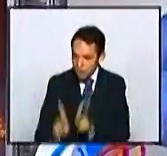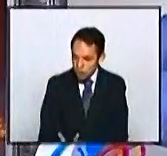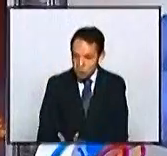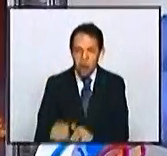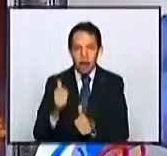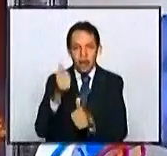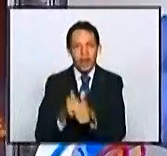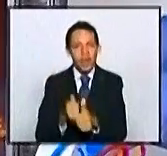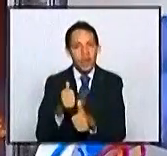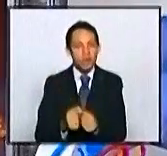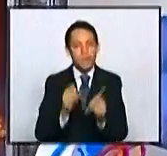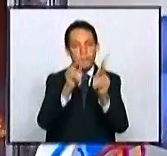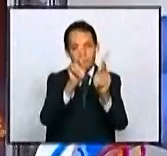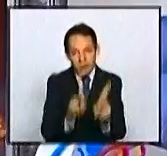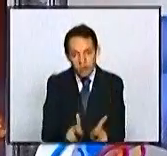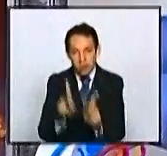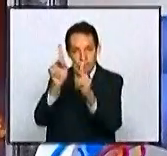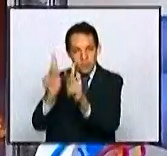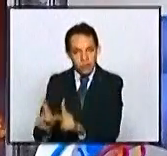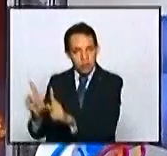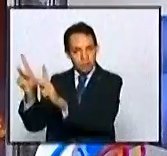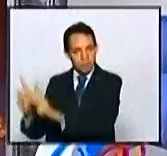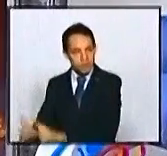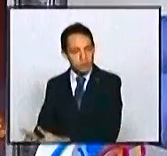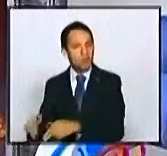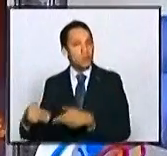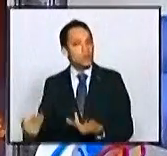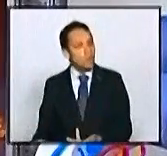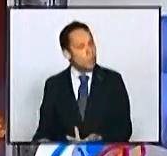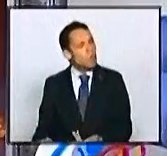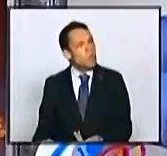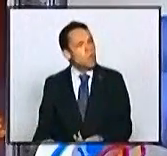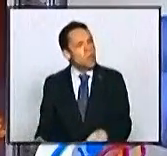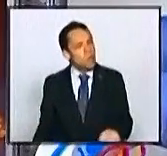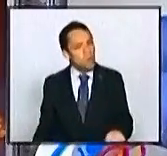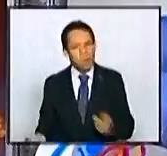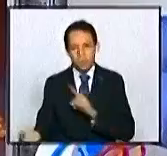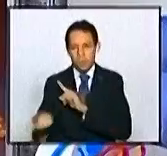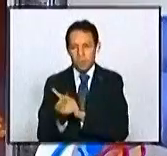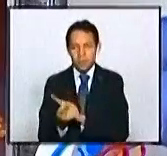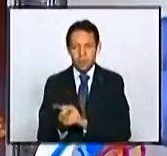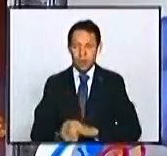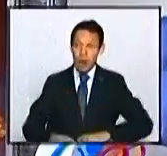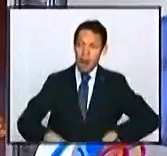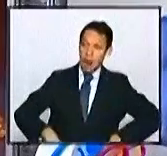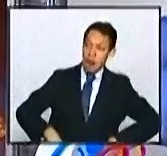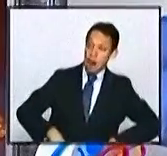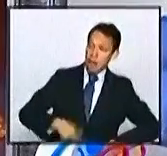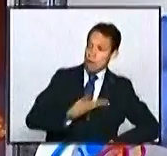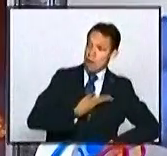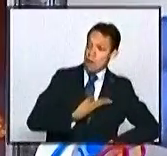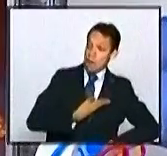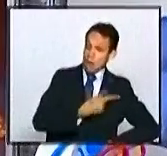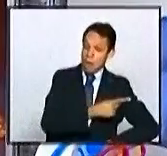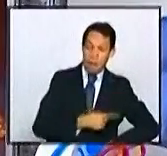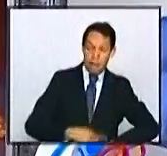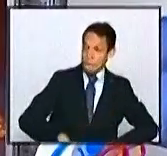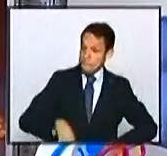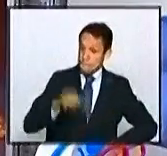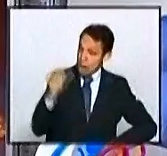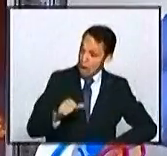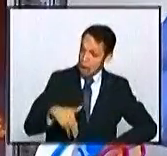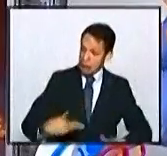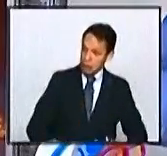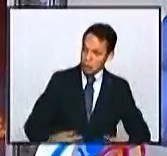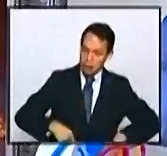cada una, es individual. Y entonces, no podemos criticar, no es que mi mamá mire cómo reacciona,